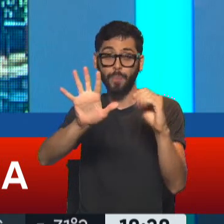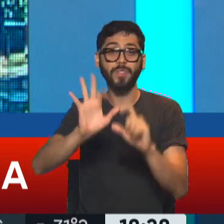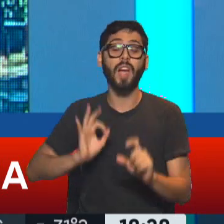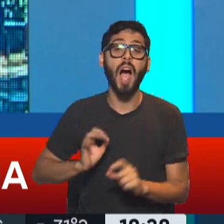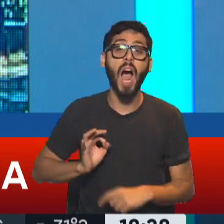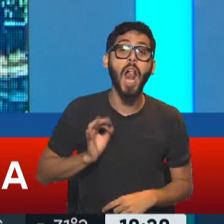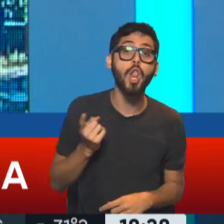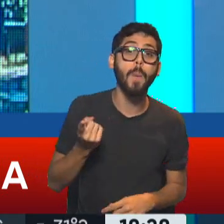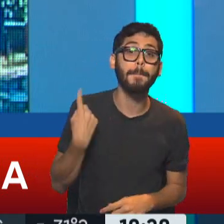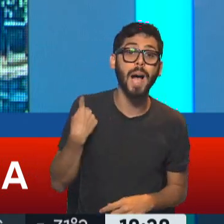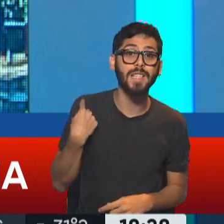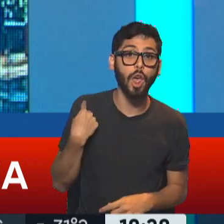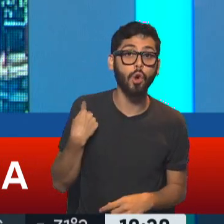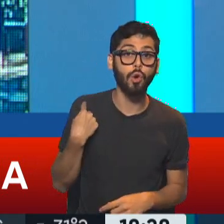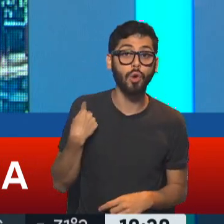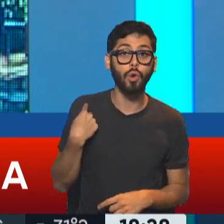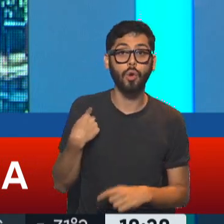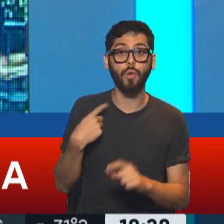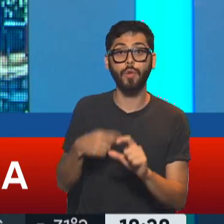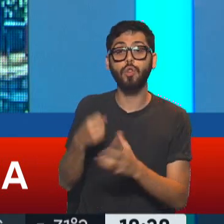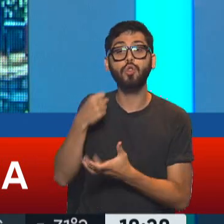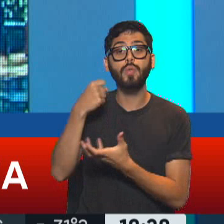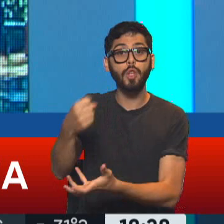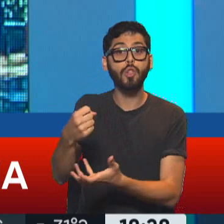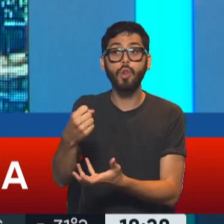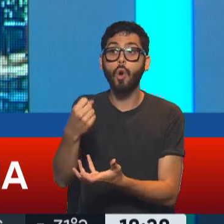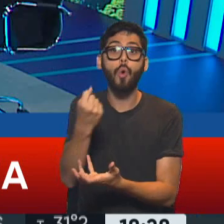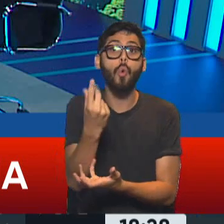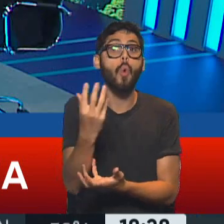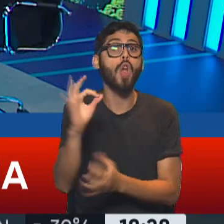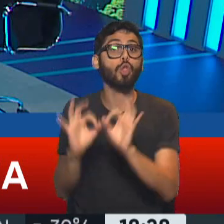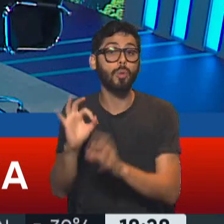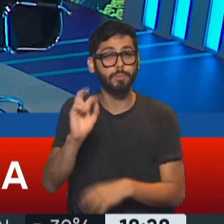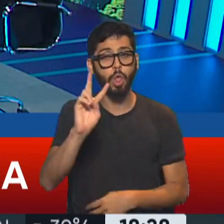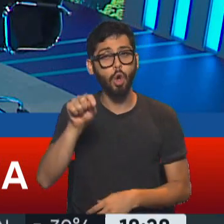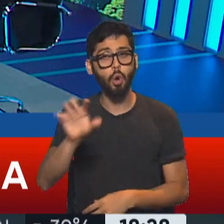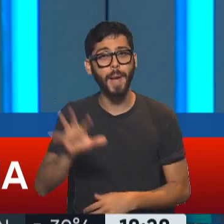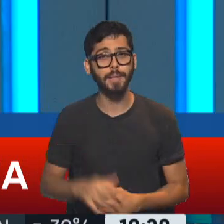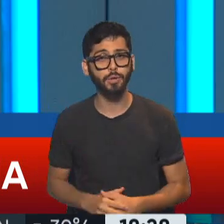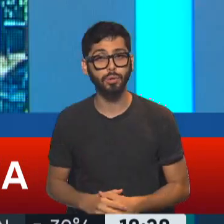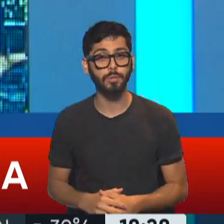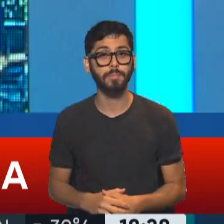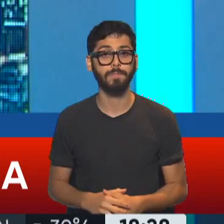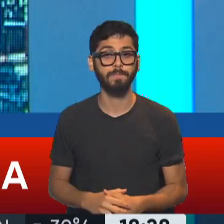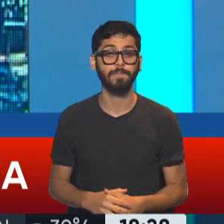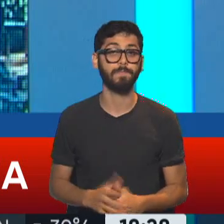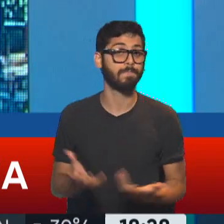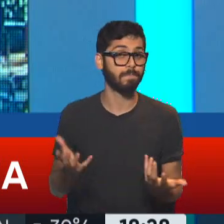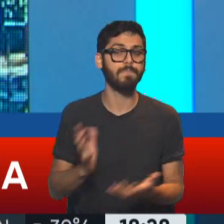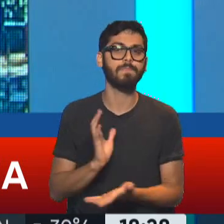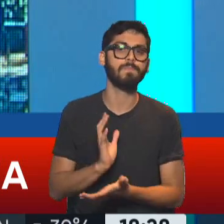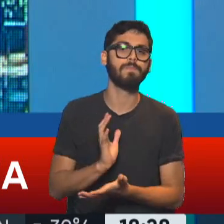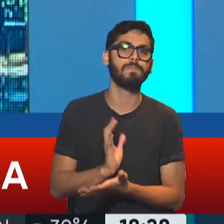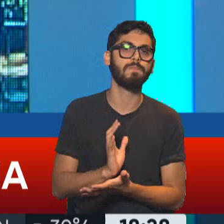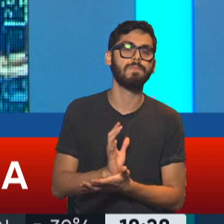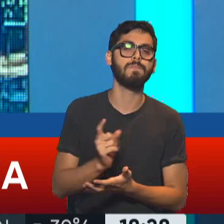cuánto ¿Cuánto? equivalente a cuánto del déficit fueron los subsidios? 2,5. O sea, si vos, lo que quiero decir es que